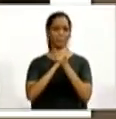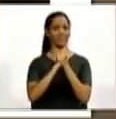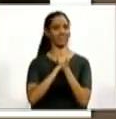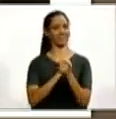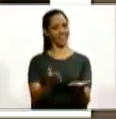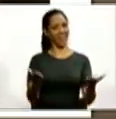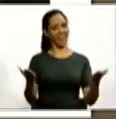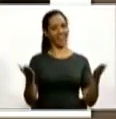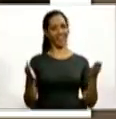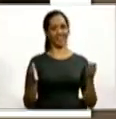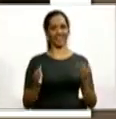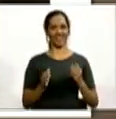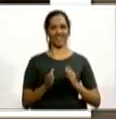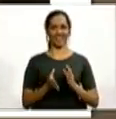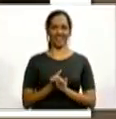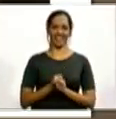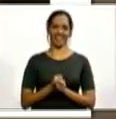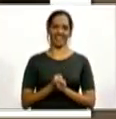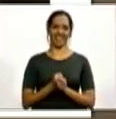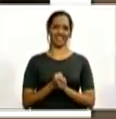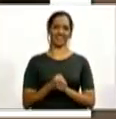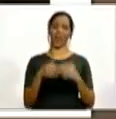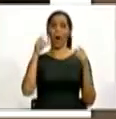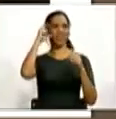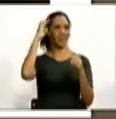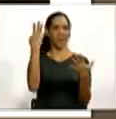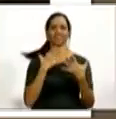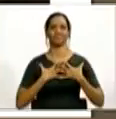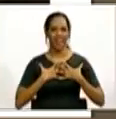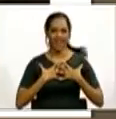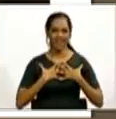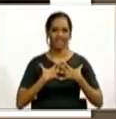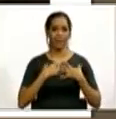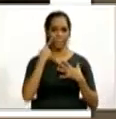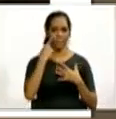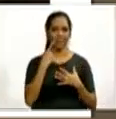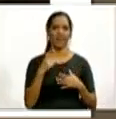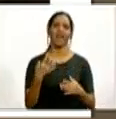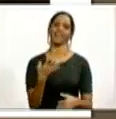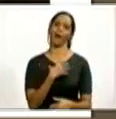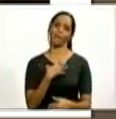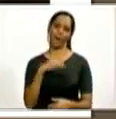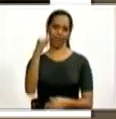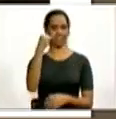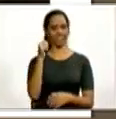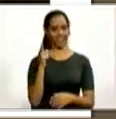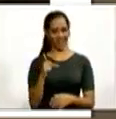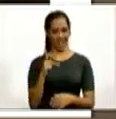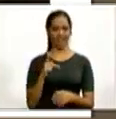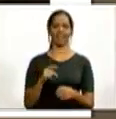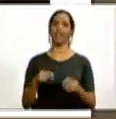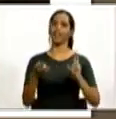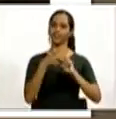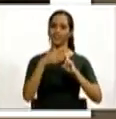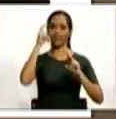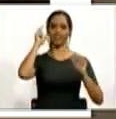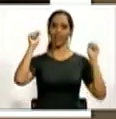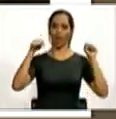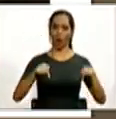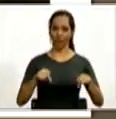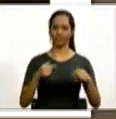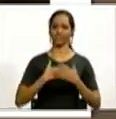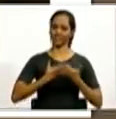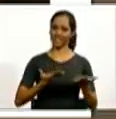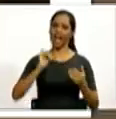Vale. ¡No! ¿Ah? ¡Dios mío! Mira, Enamórate con ZK. Esta es la etiqueta del día de hoy. Se la